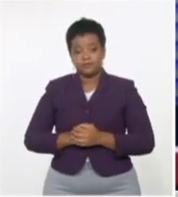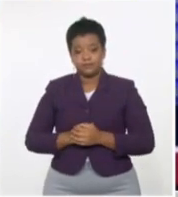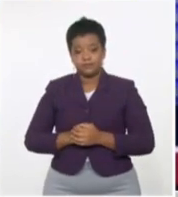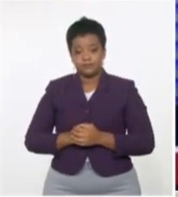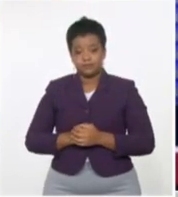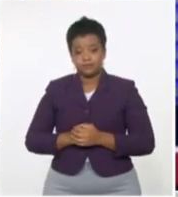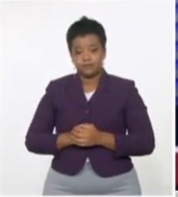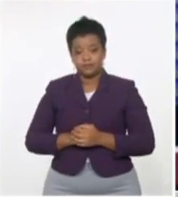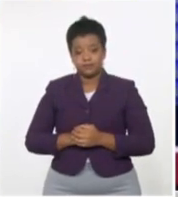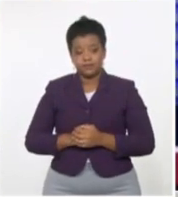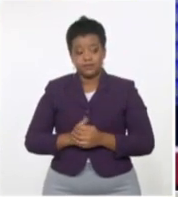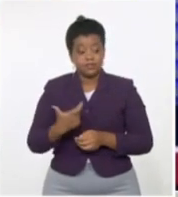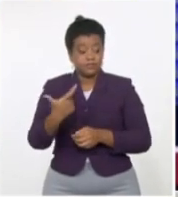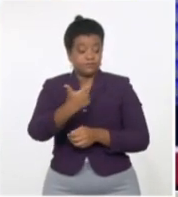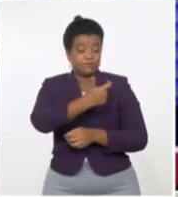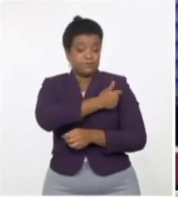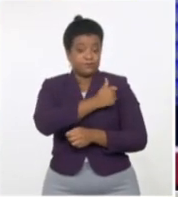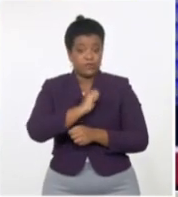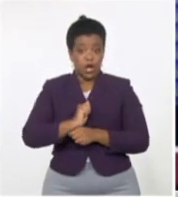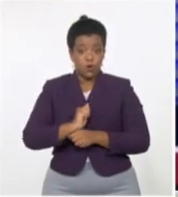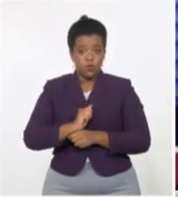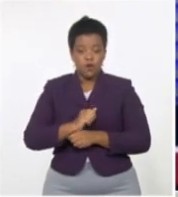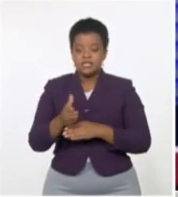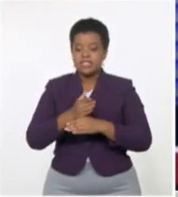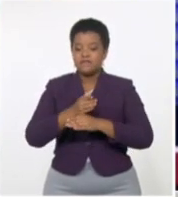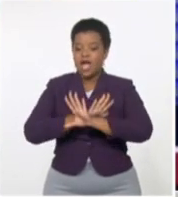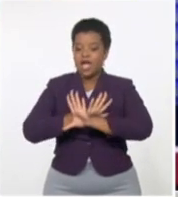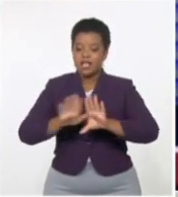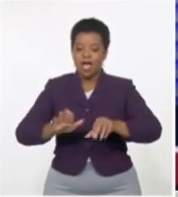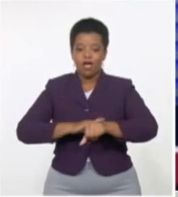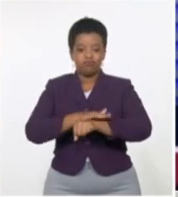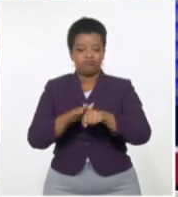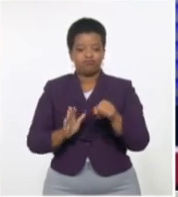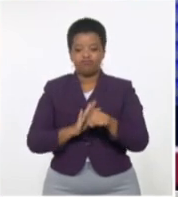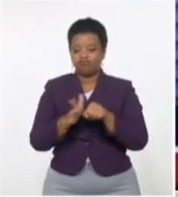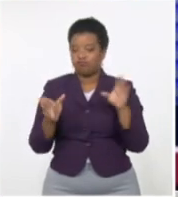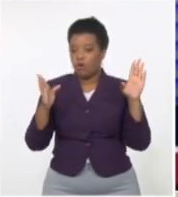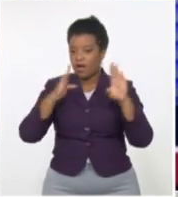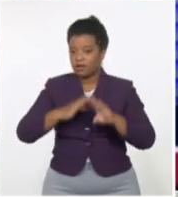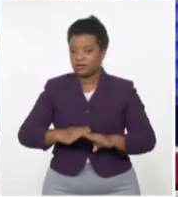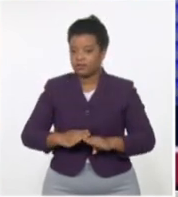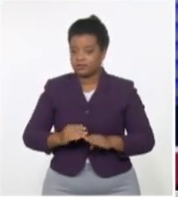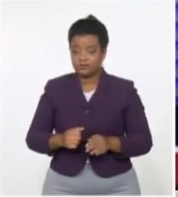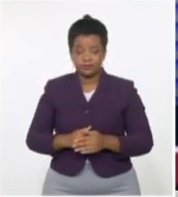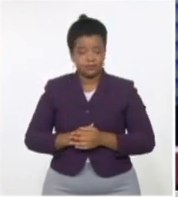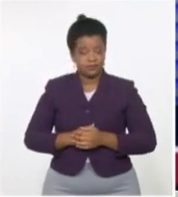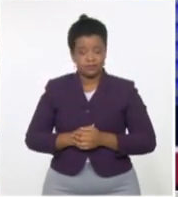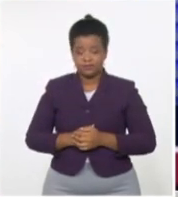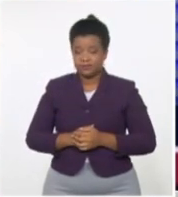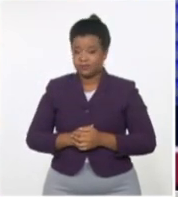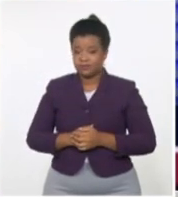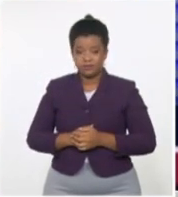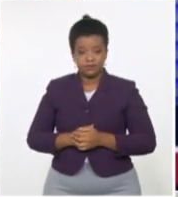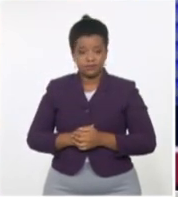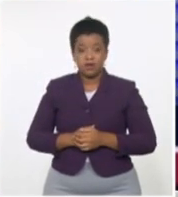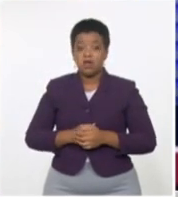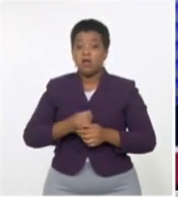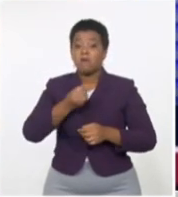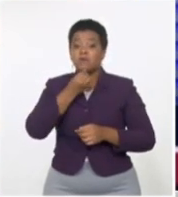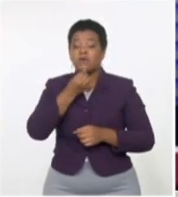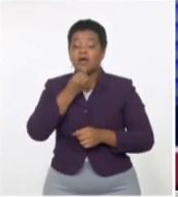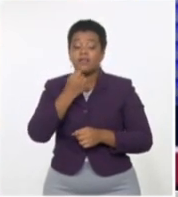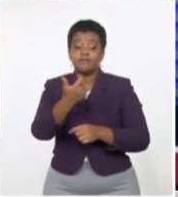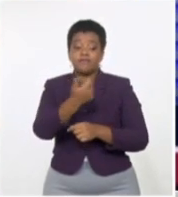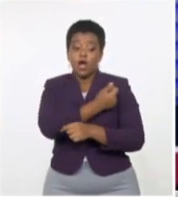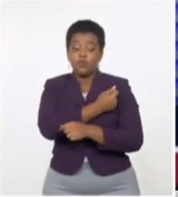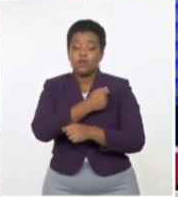el vacunarse con una dosis no significa que estés inmunizado. La inmunización no aparece hasta 14, 28 días después de la